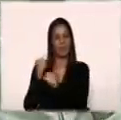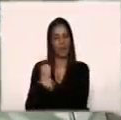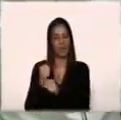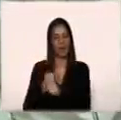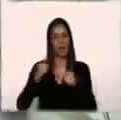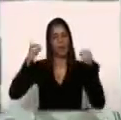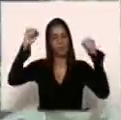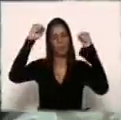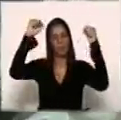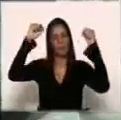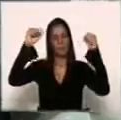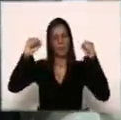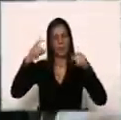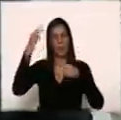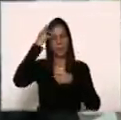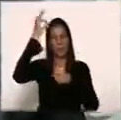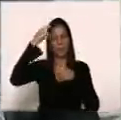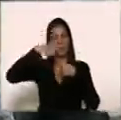CPT!